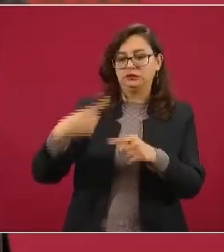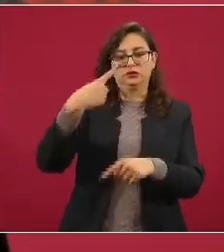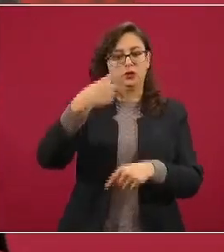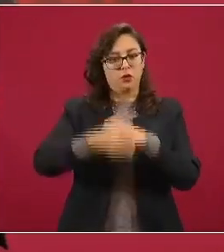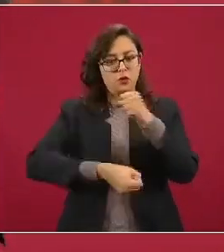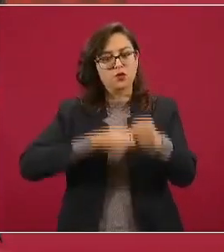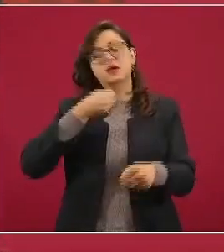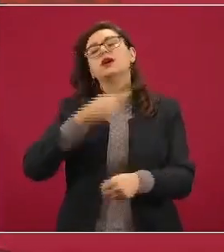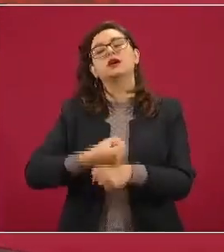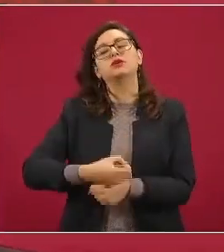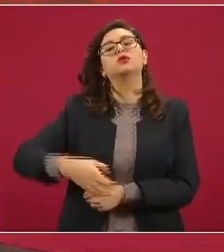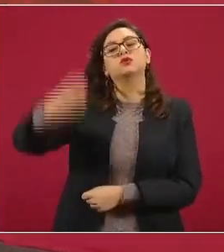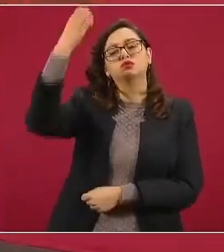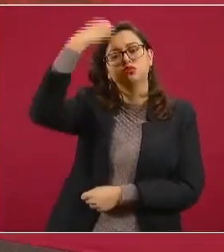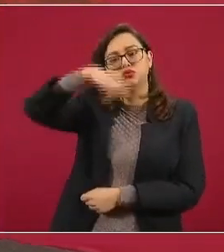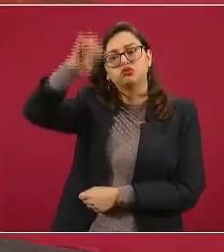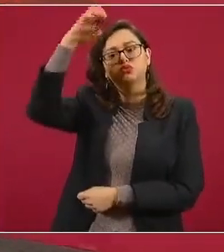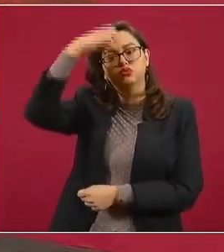hay ya